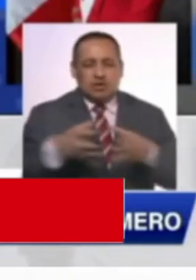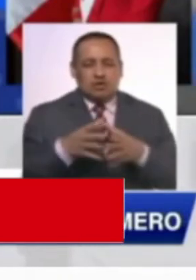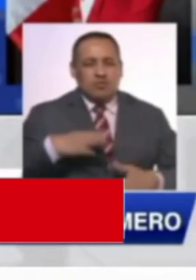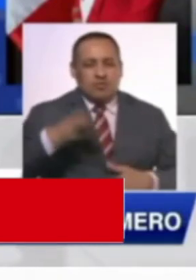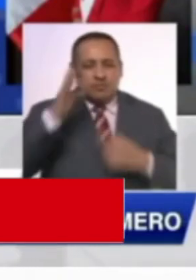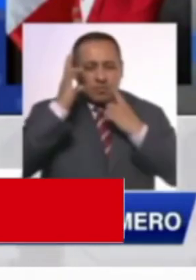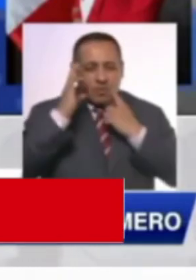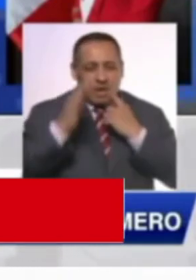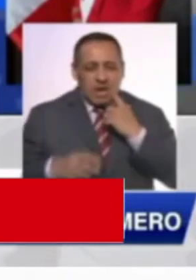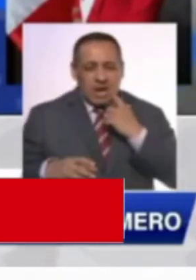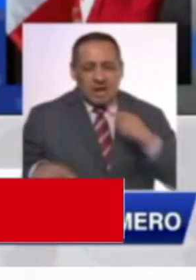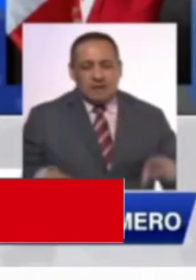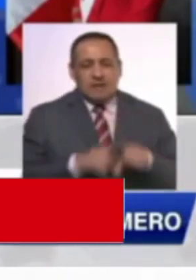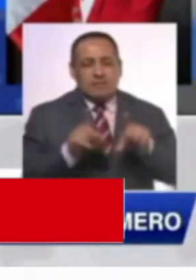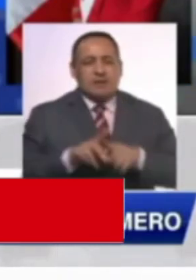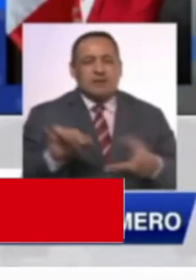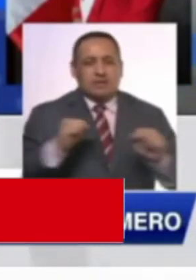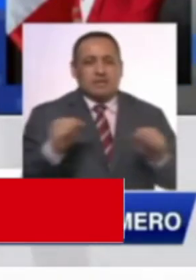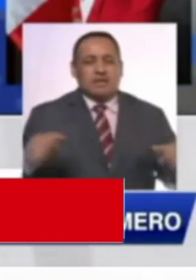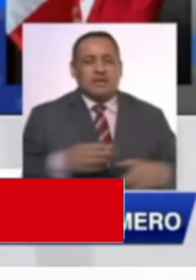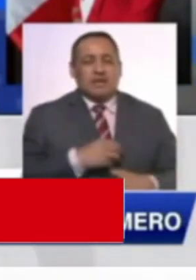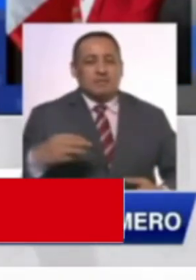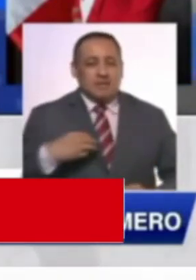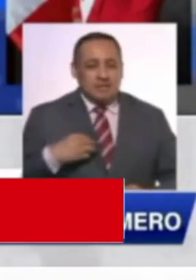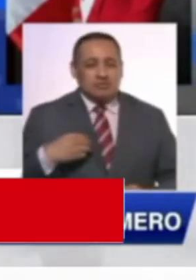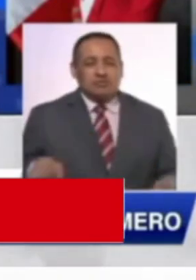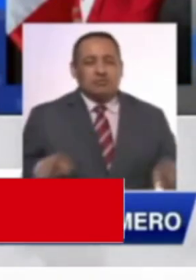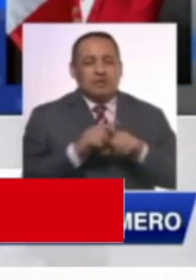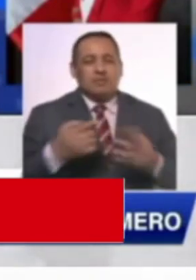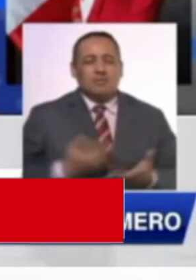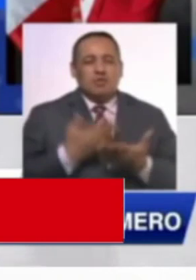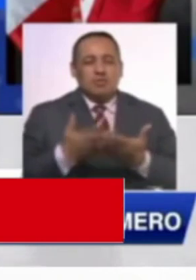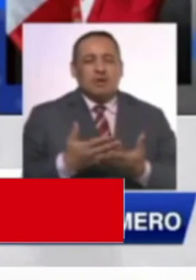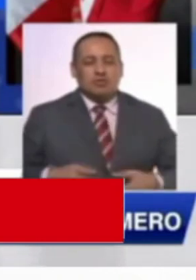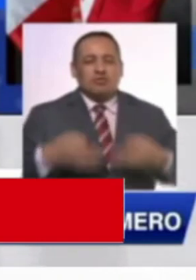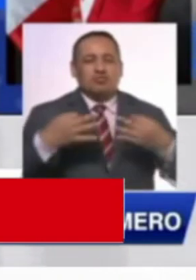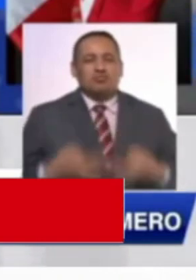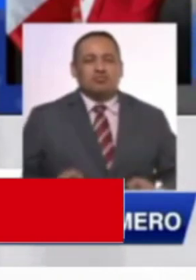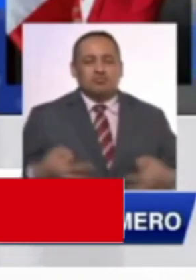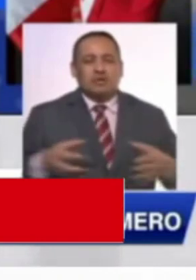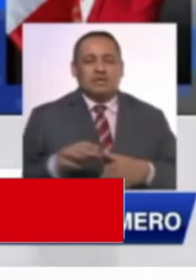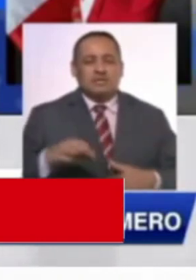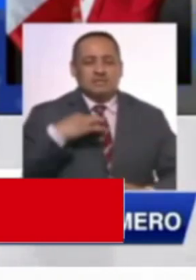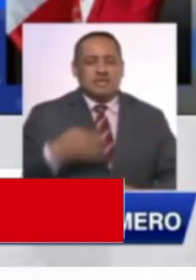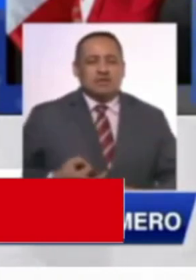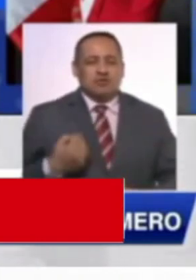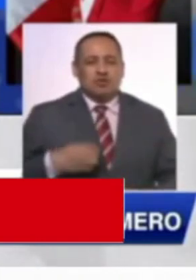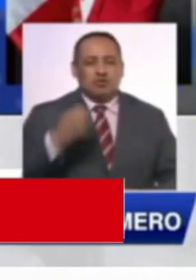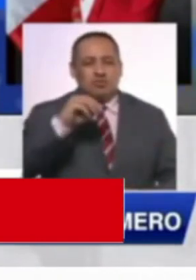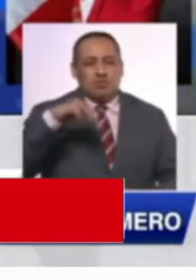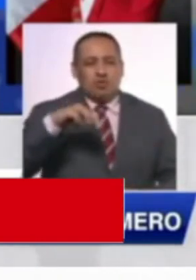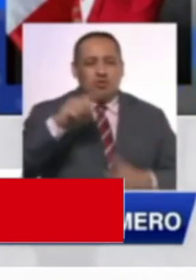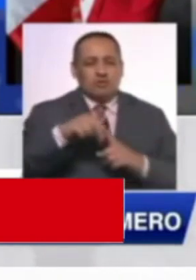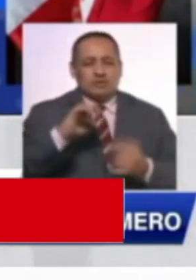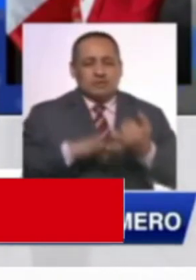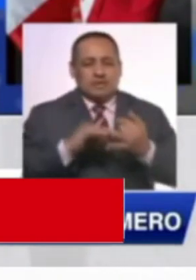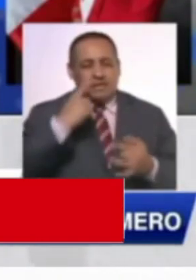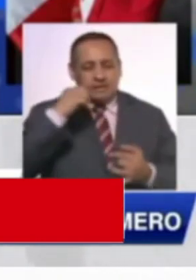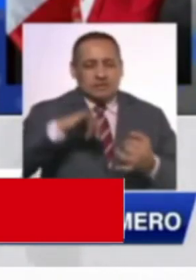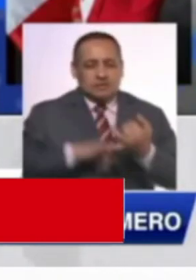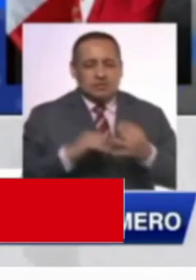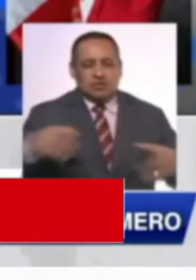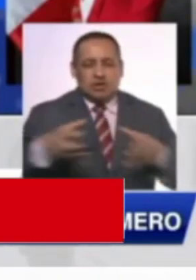Silvana Robles retire la palabra pero aplicado discípulo del señor Montesinos y operador del